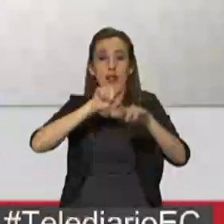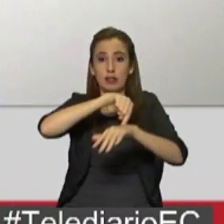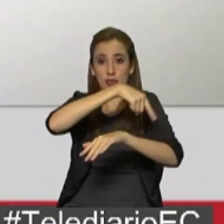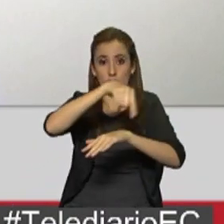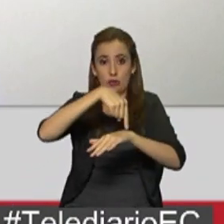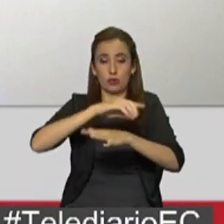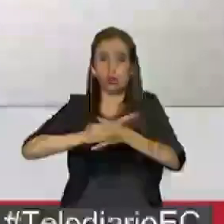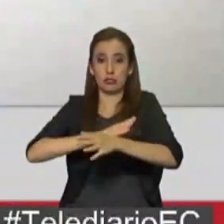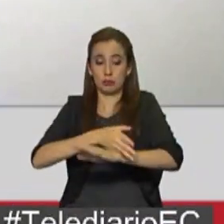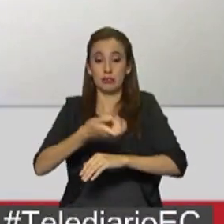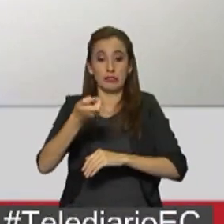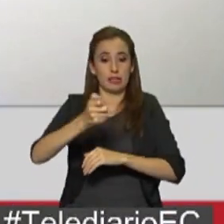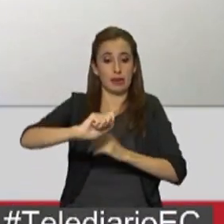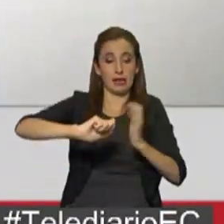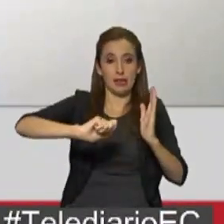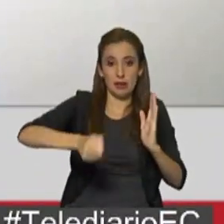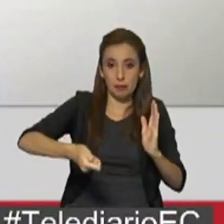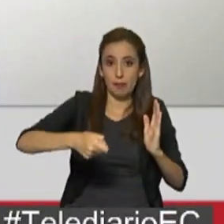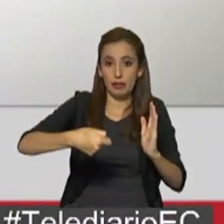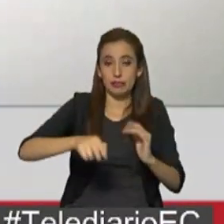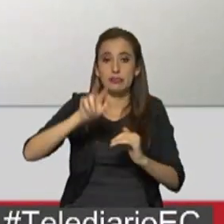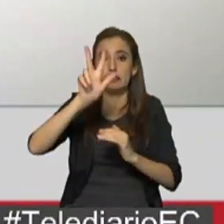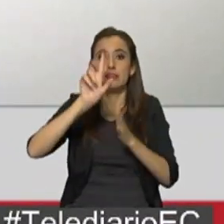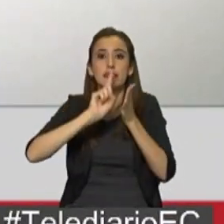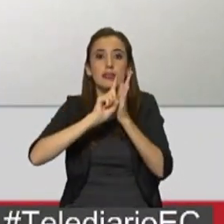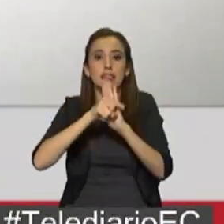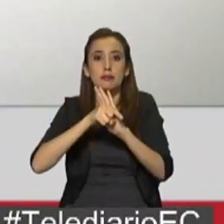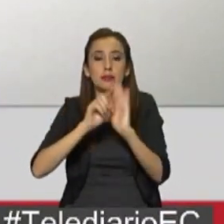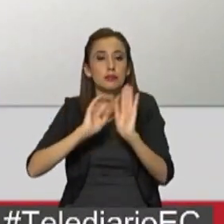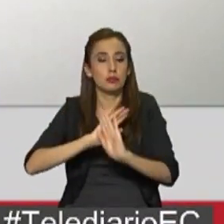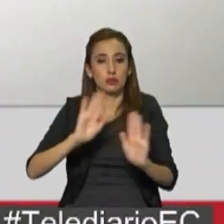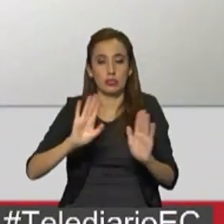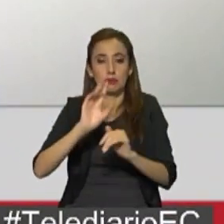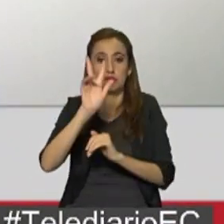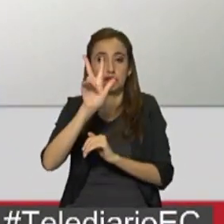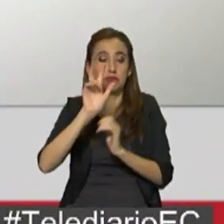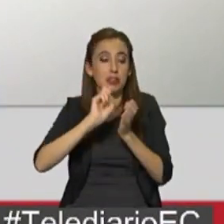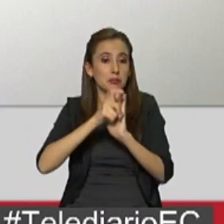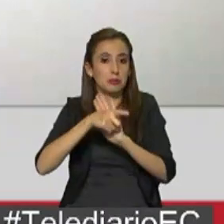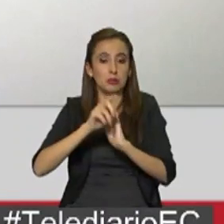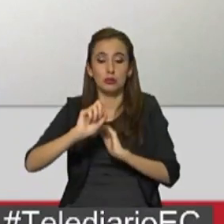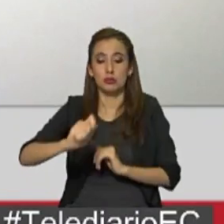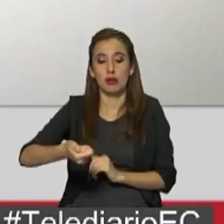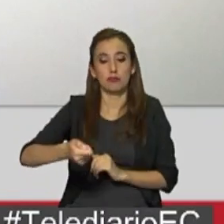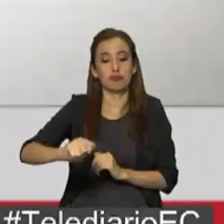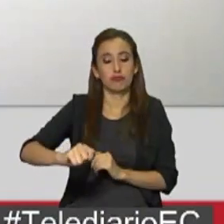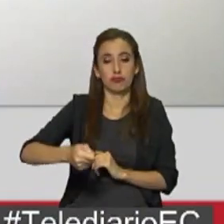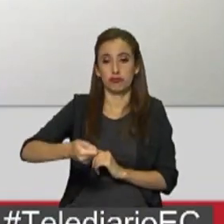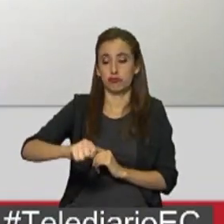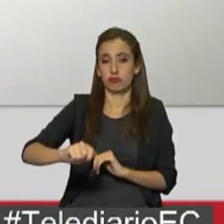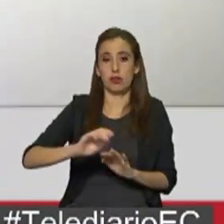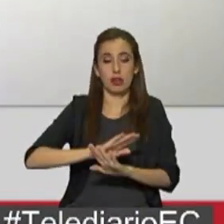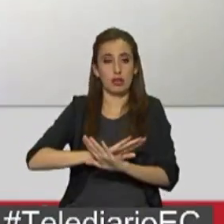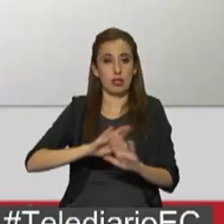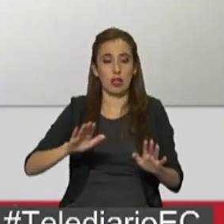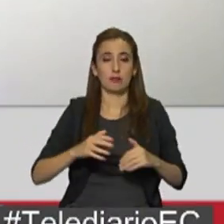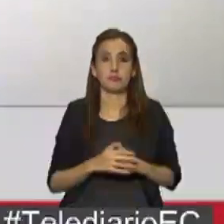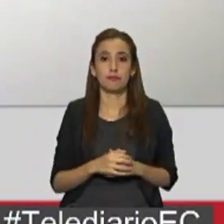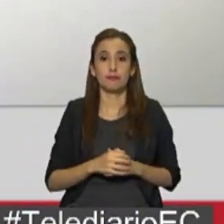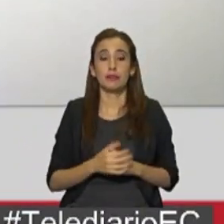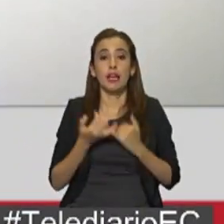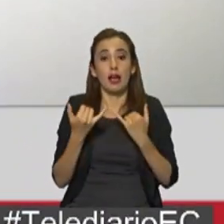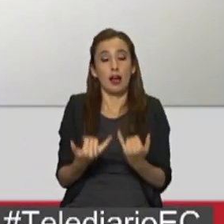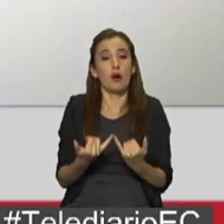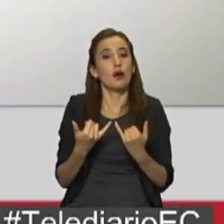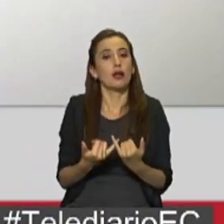suficiente para que la batería automáticamente con el sistema del alternador en